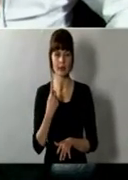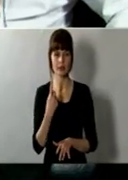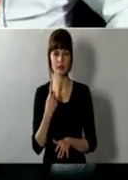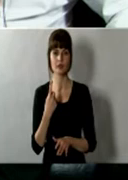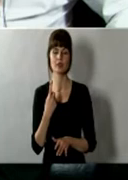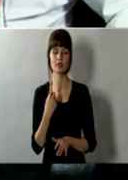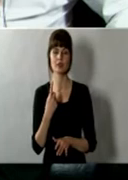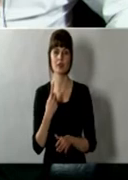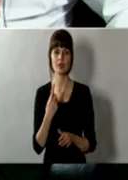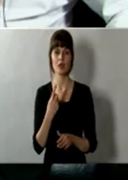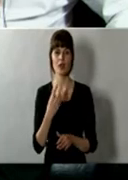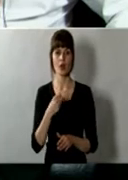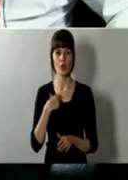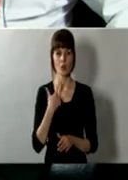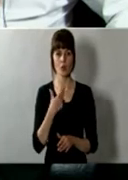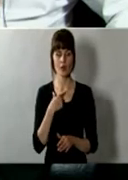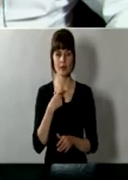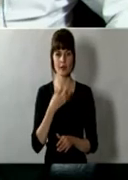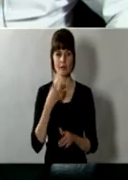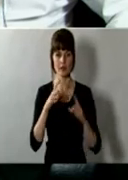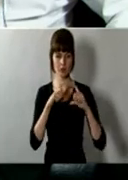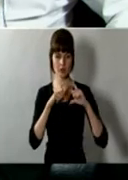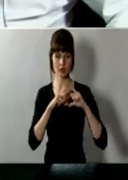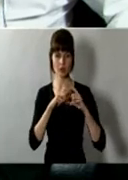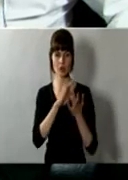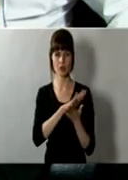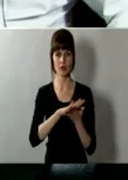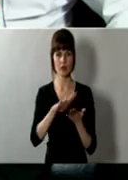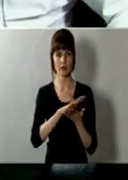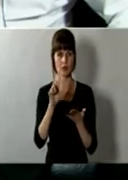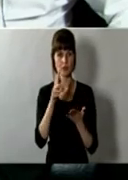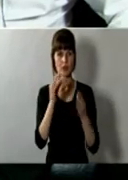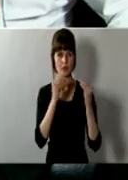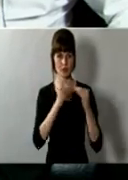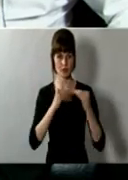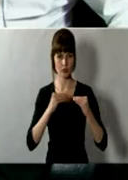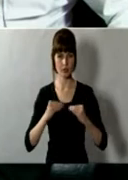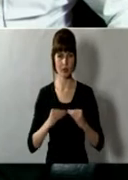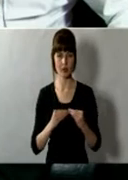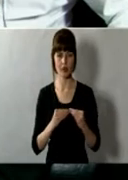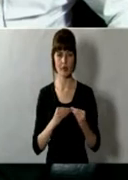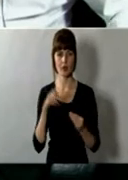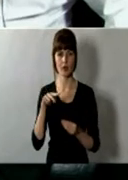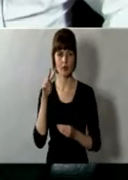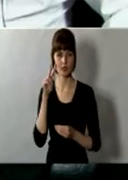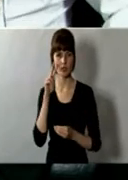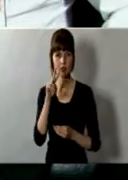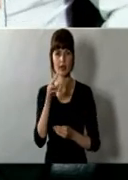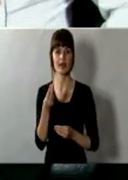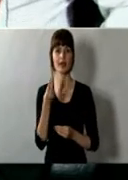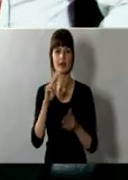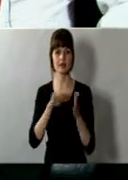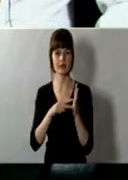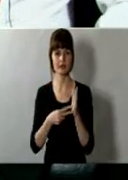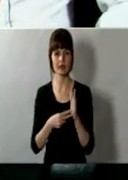Nuestra vida No esté contaminada Y no esté sucia Vamos a ver ahora Lo que significa El agua ¿Sí?